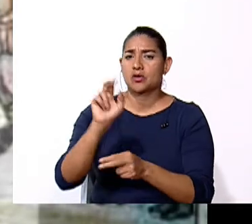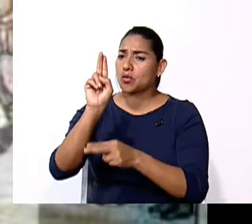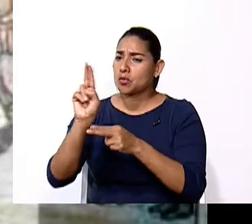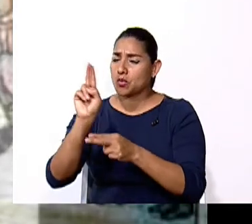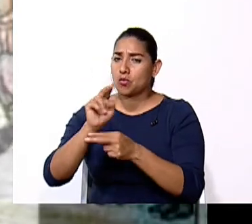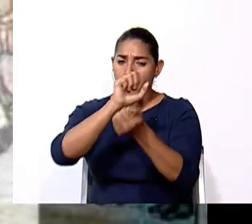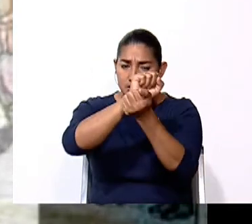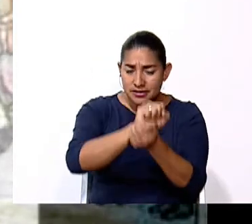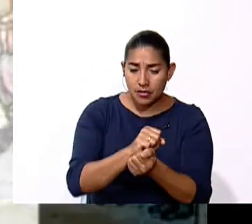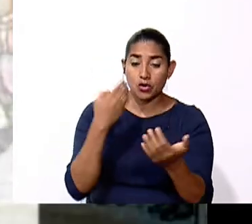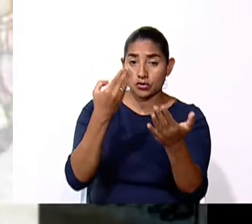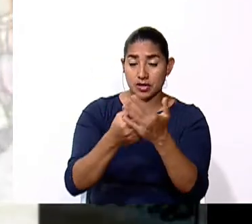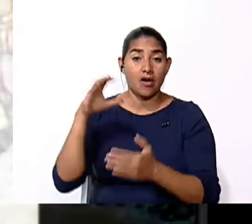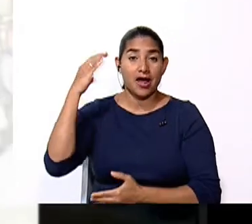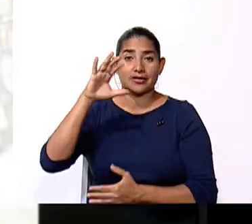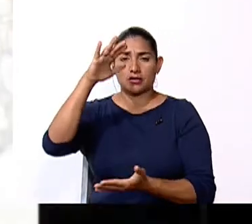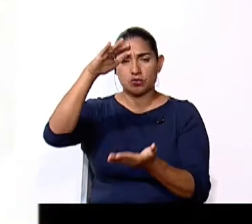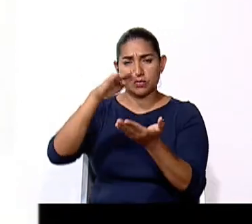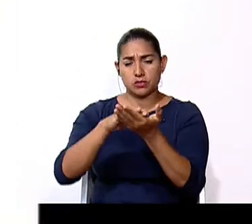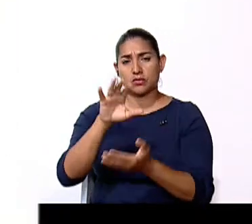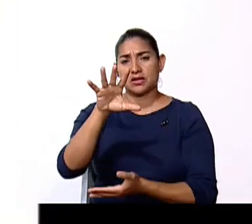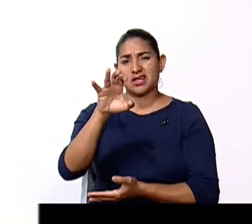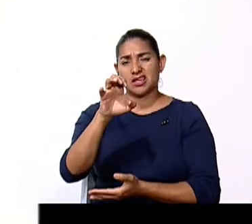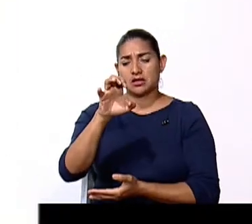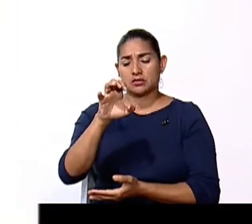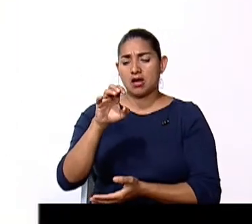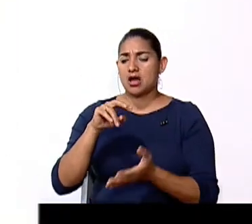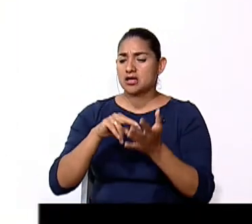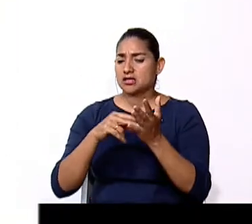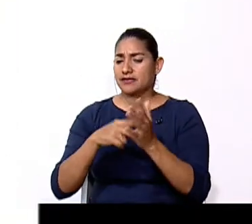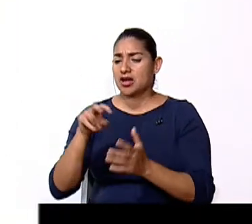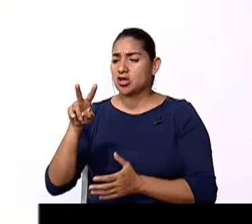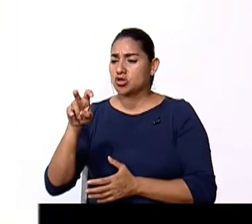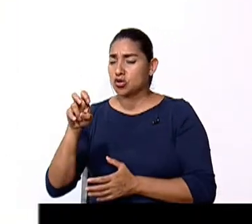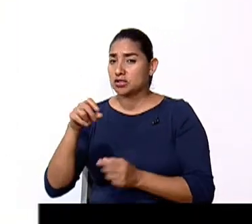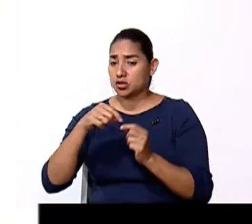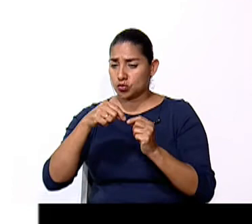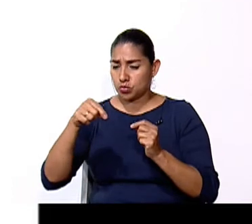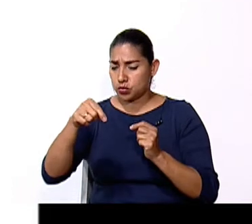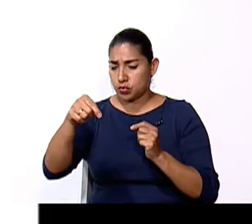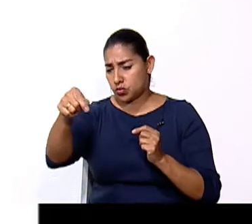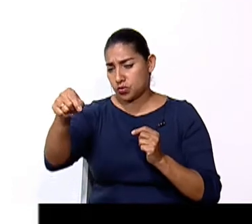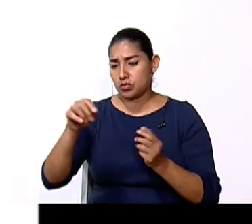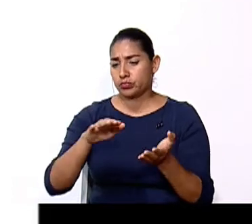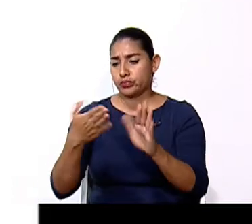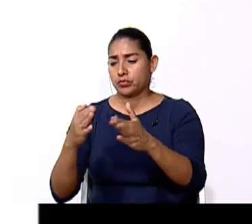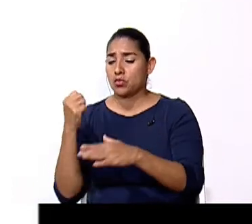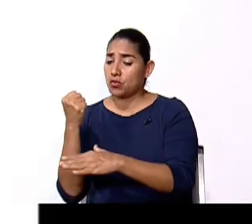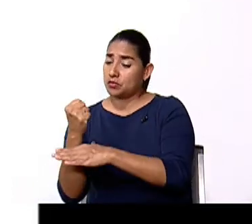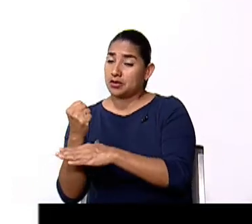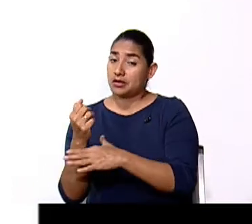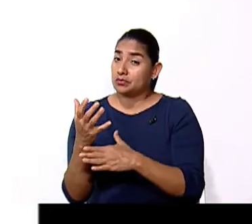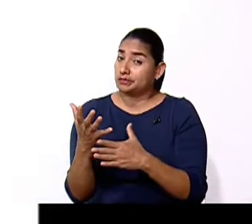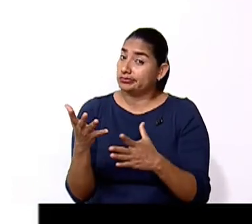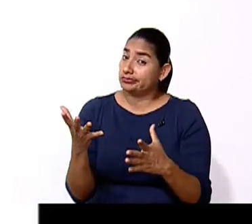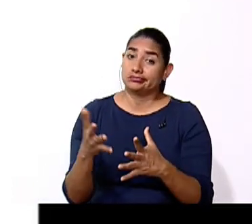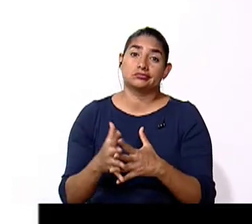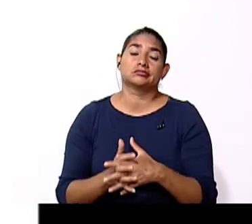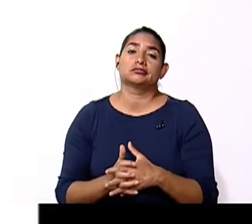más adelante de esto. Y pues, por supuesto, otros decidían irse al interior de la